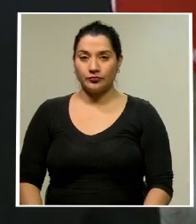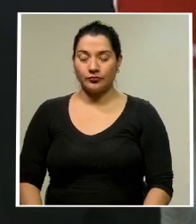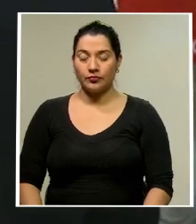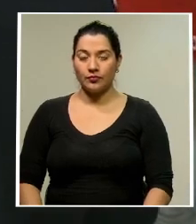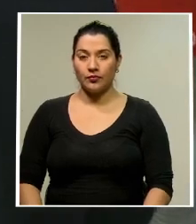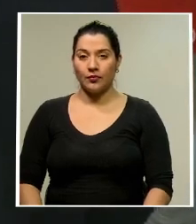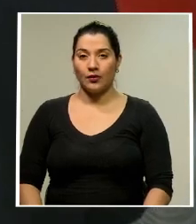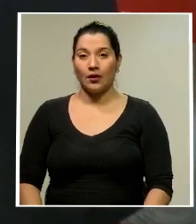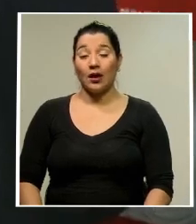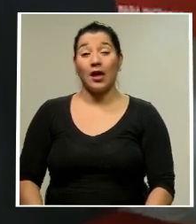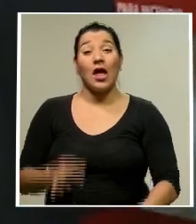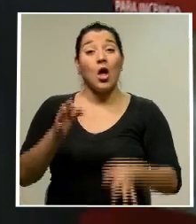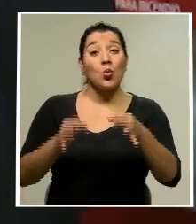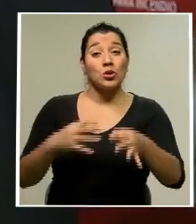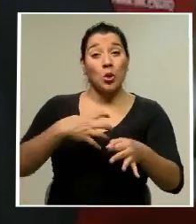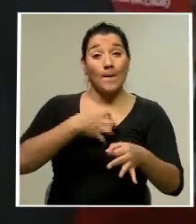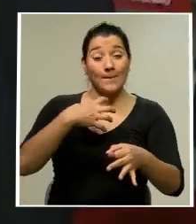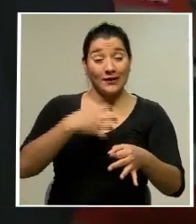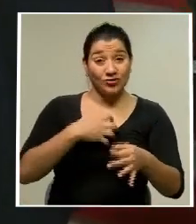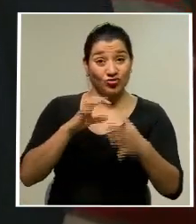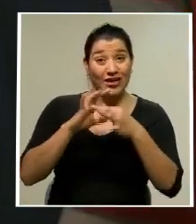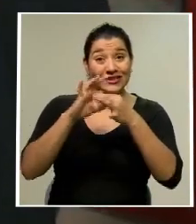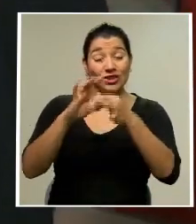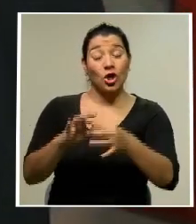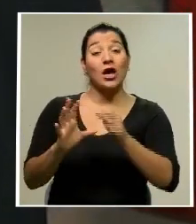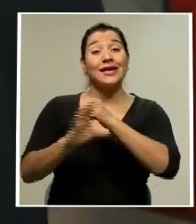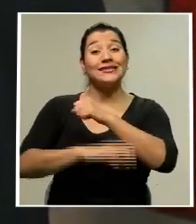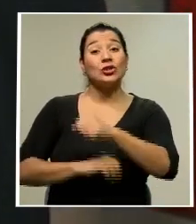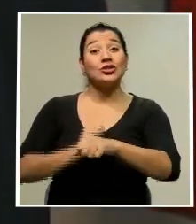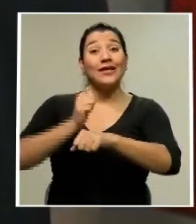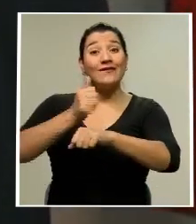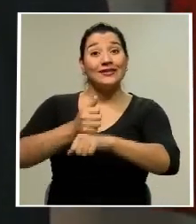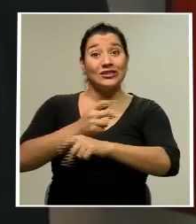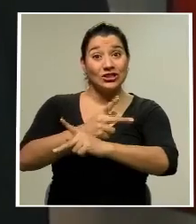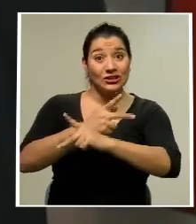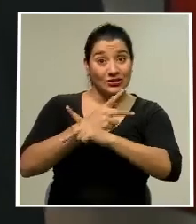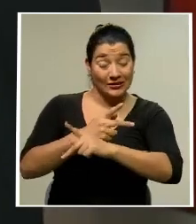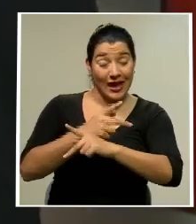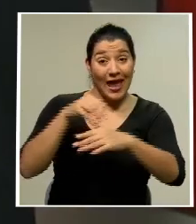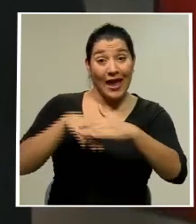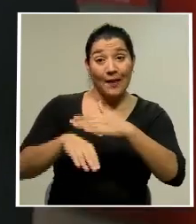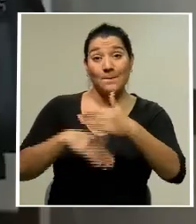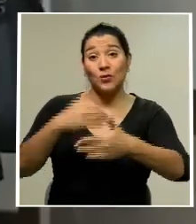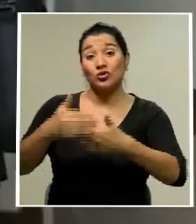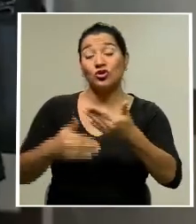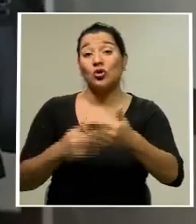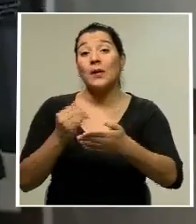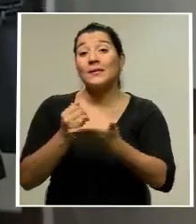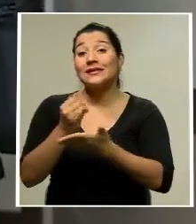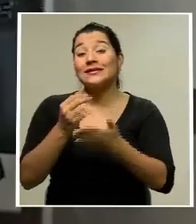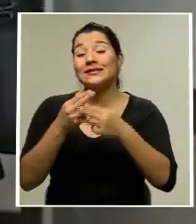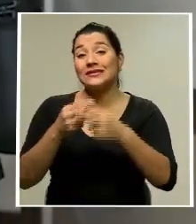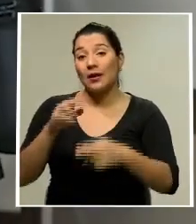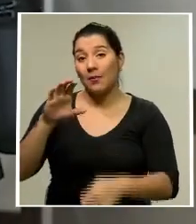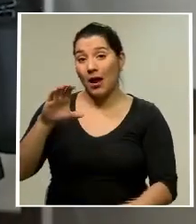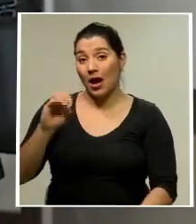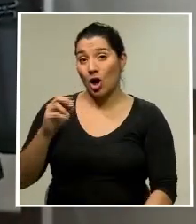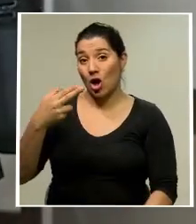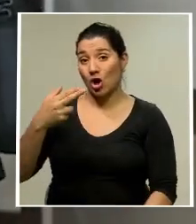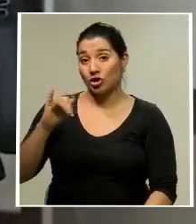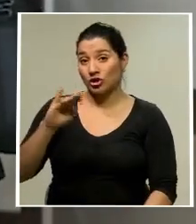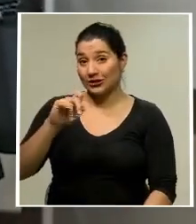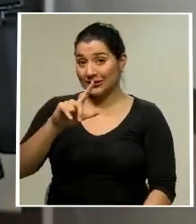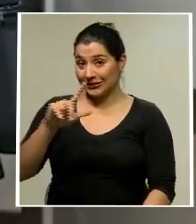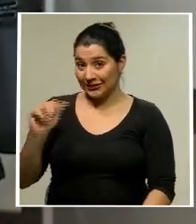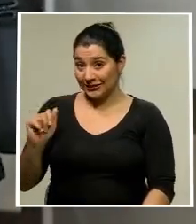La audiencia de apelación de las medidas cautelares en el caso conocido como Cochinilla finalizó este jueves en horas de la tarde. El juez del caso, Hugo Porter,